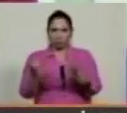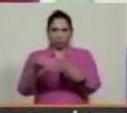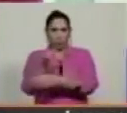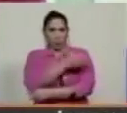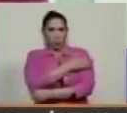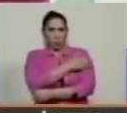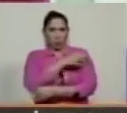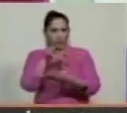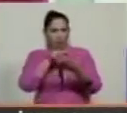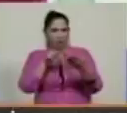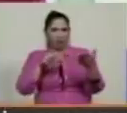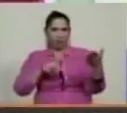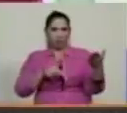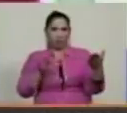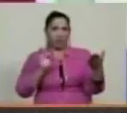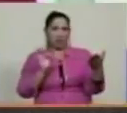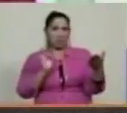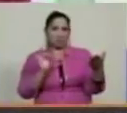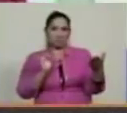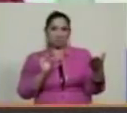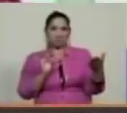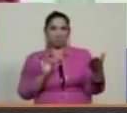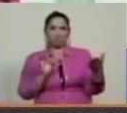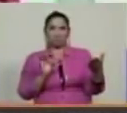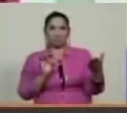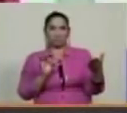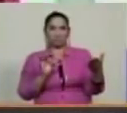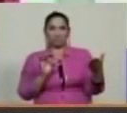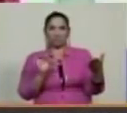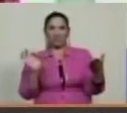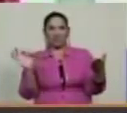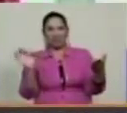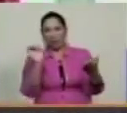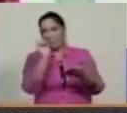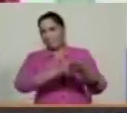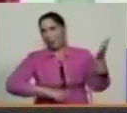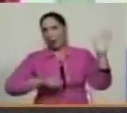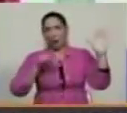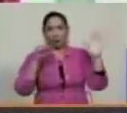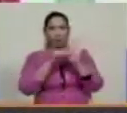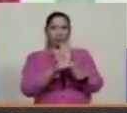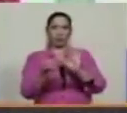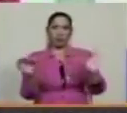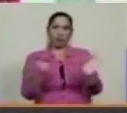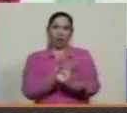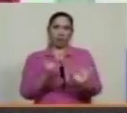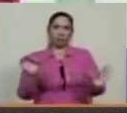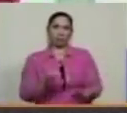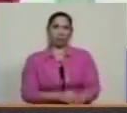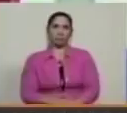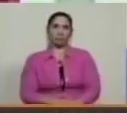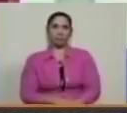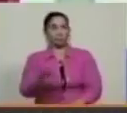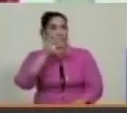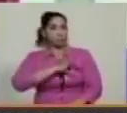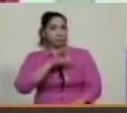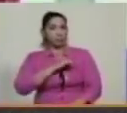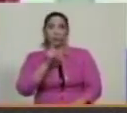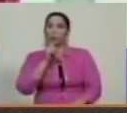han leído. Ni siquiera un artículo. para eso. El socialismo no